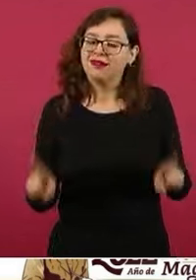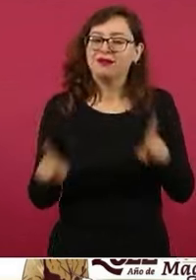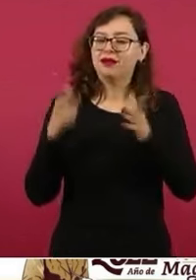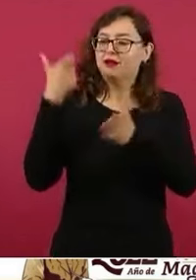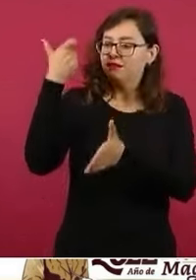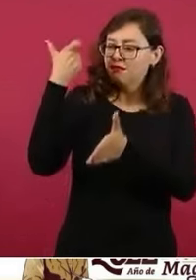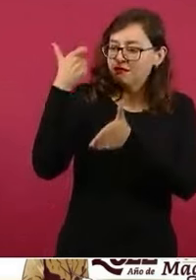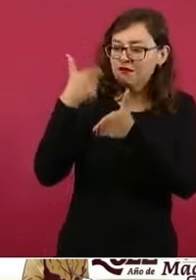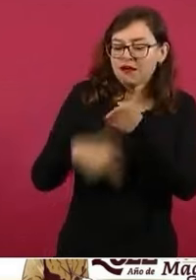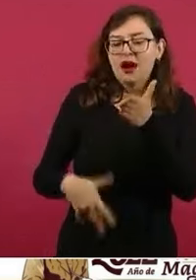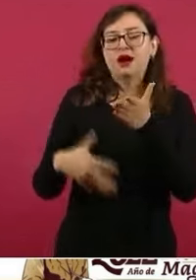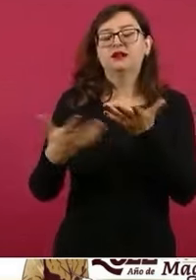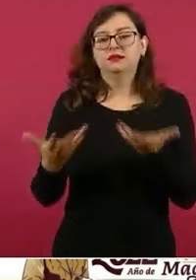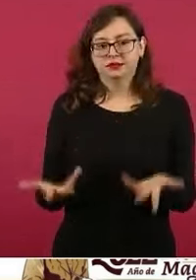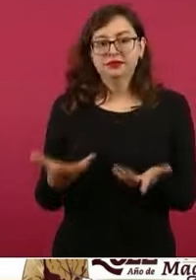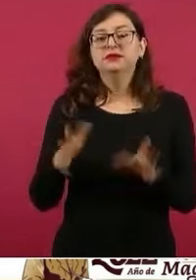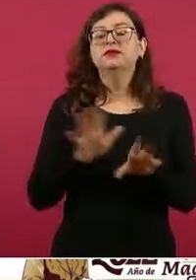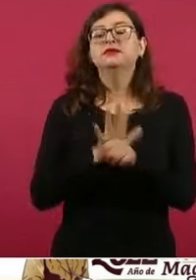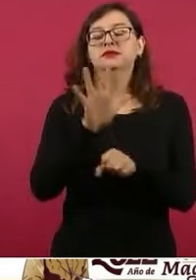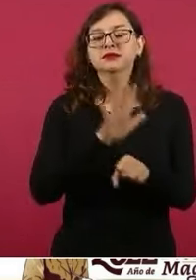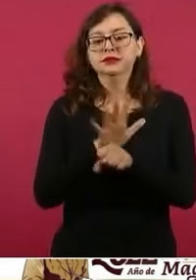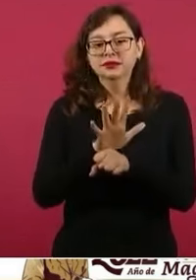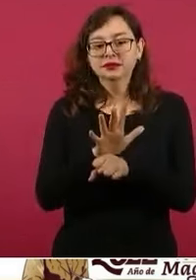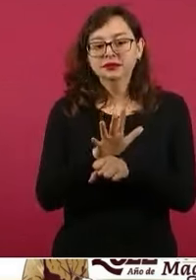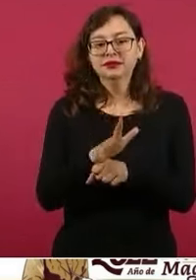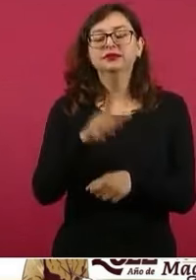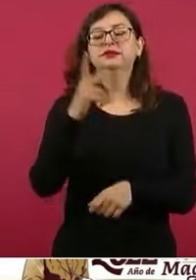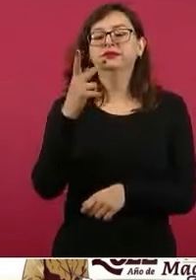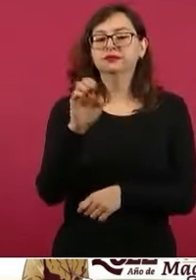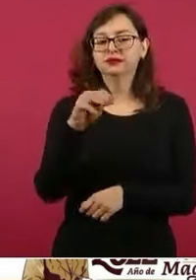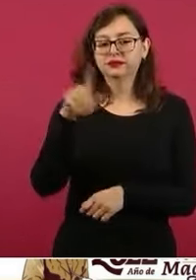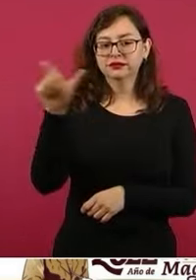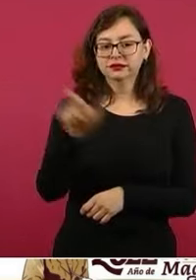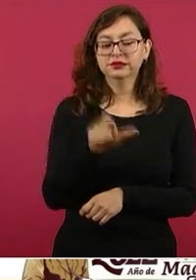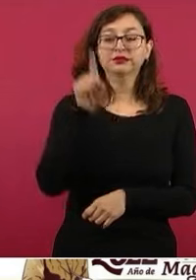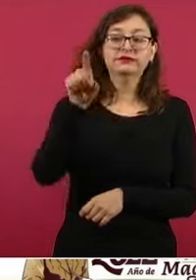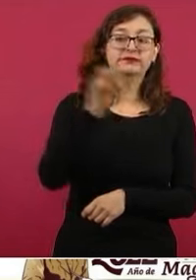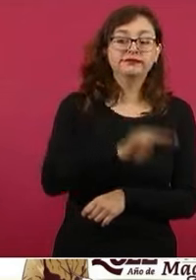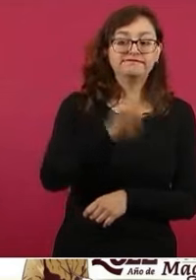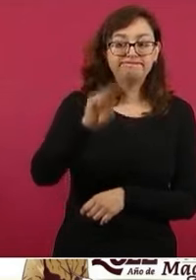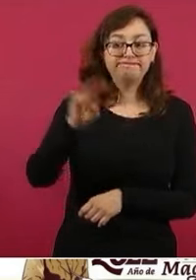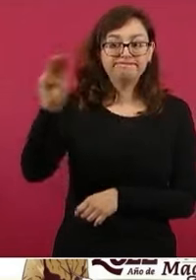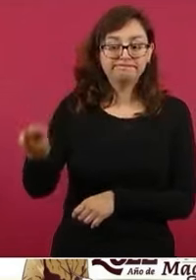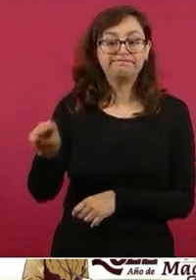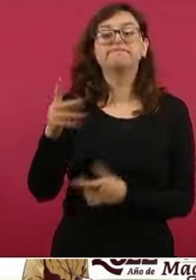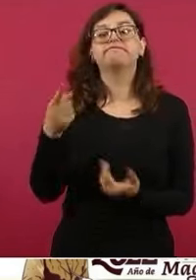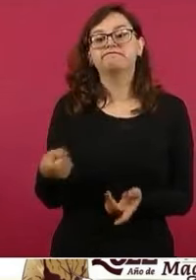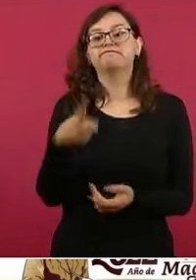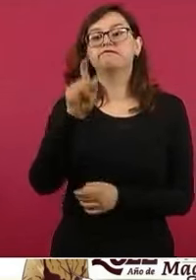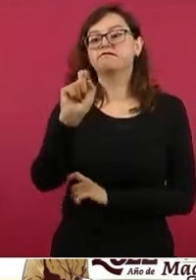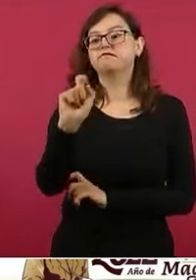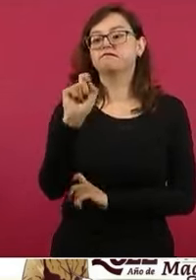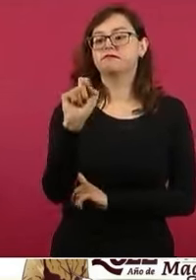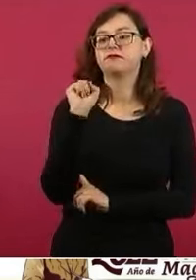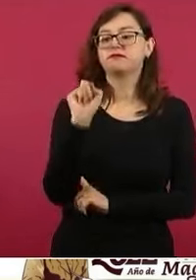esto es tomando en cuenta el margen, es de franquicia Pemex en Lázaro Cárdenas, Michoacán,